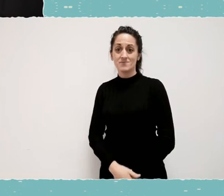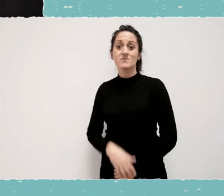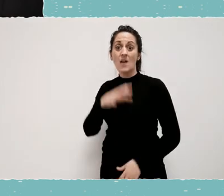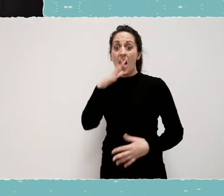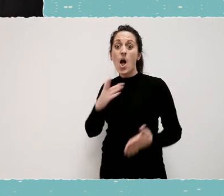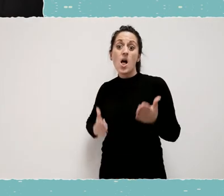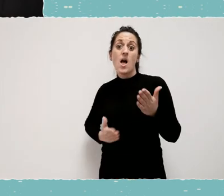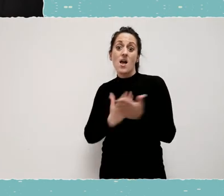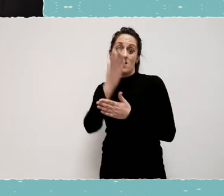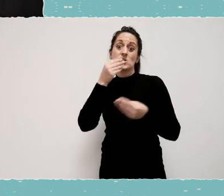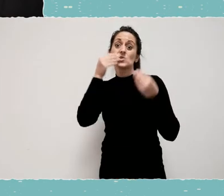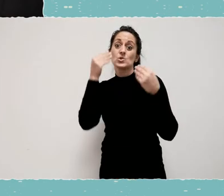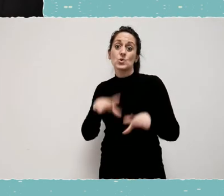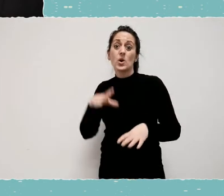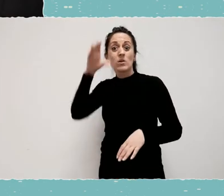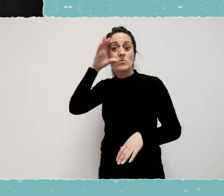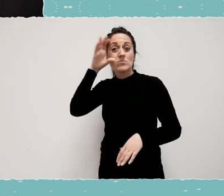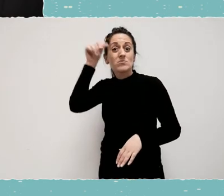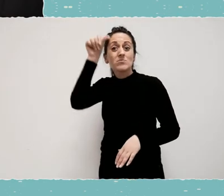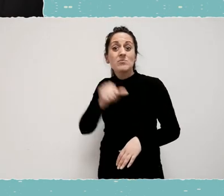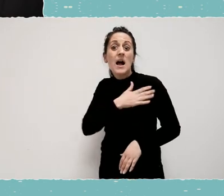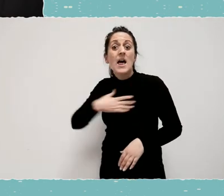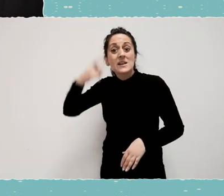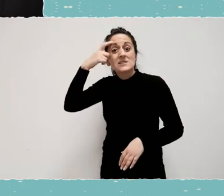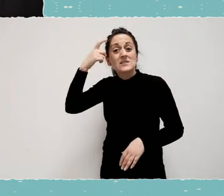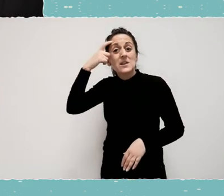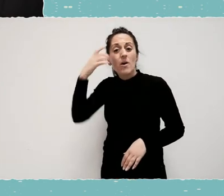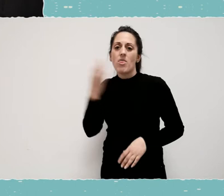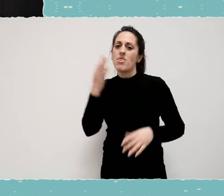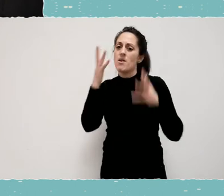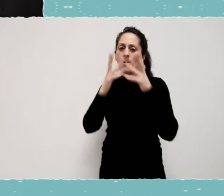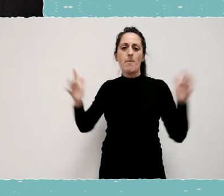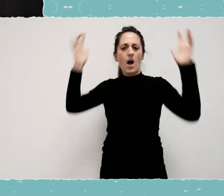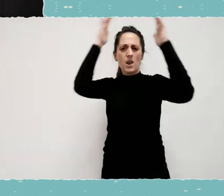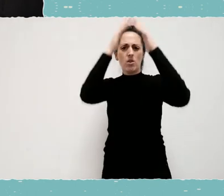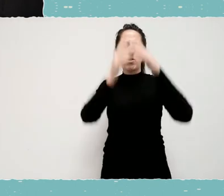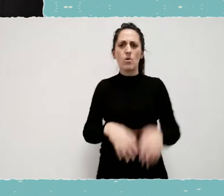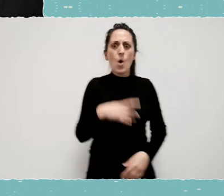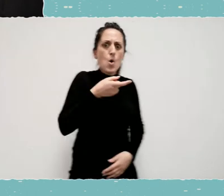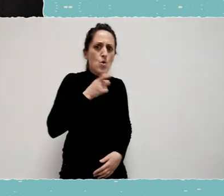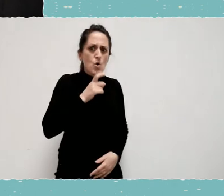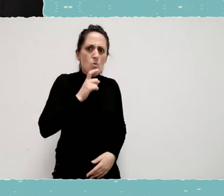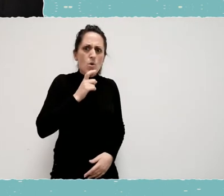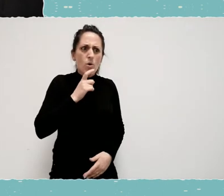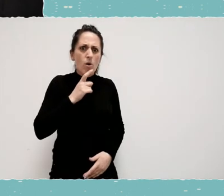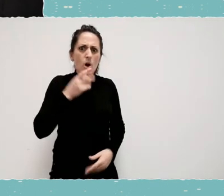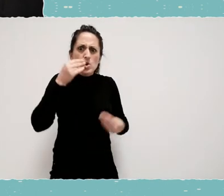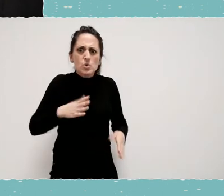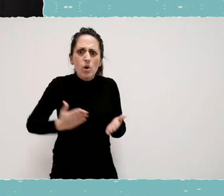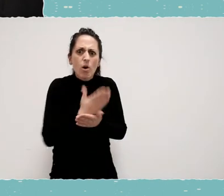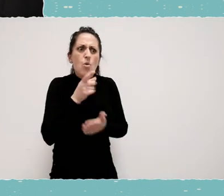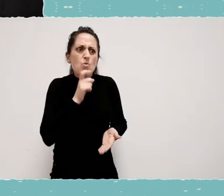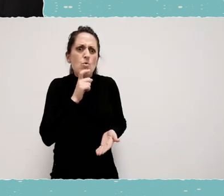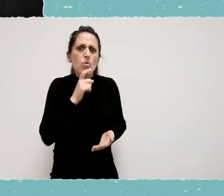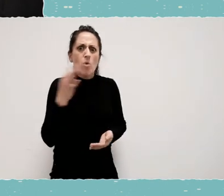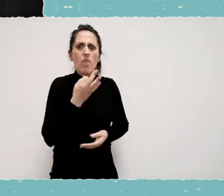E aquí paramos la historia, querido público atento. Se al final queren saber, terán que votarlle enseño. Un momento. ¿Cómo que paramos